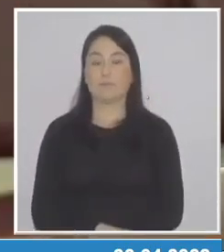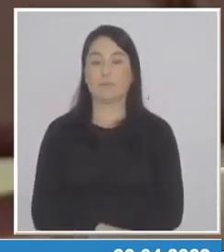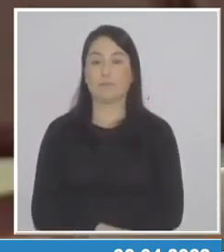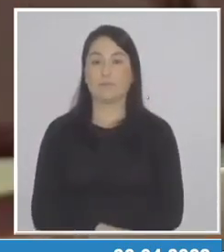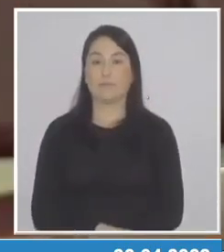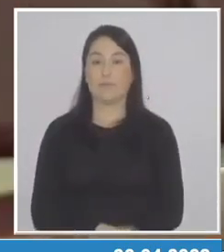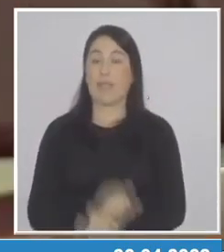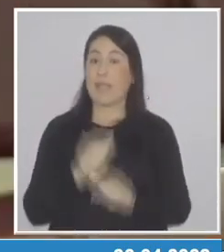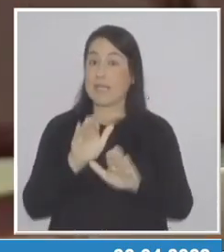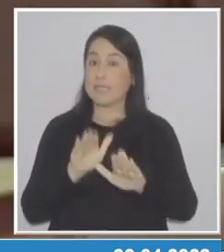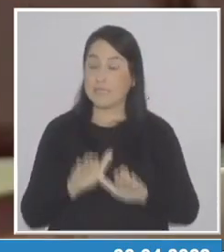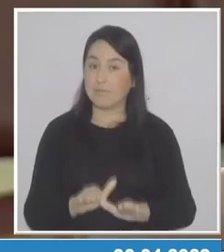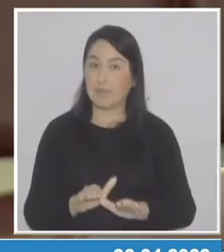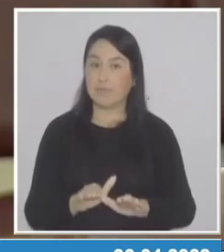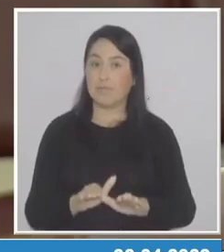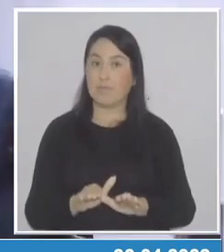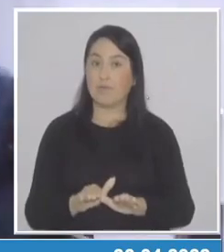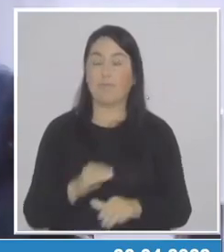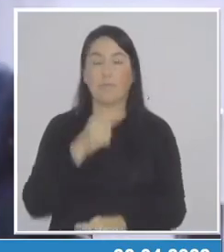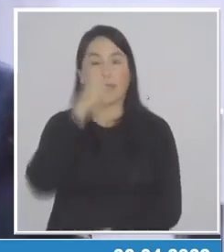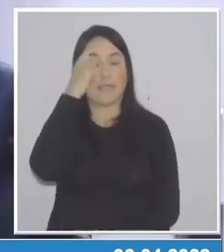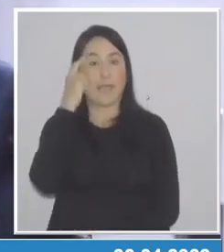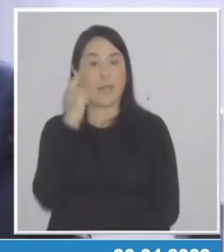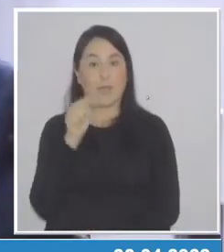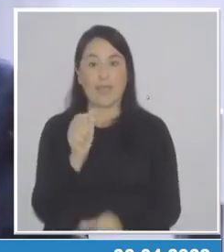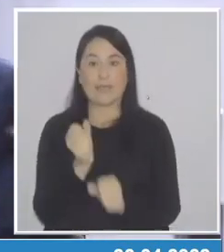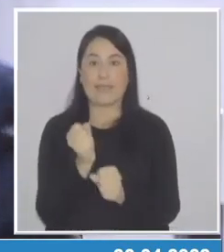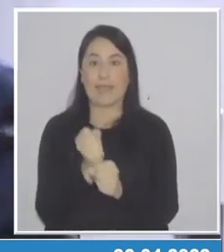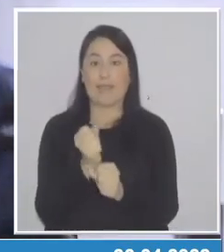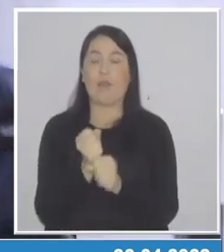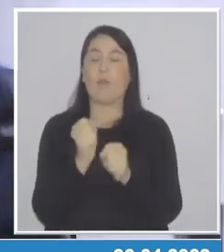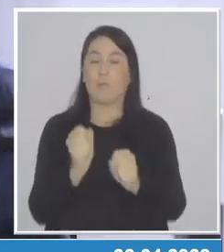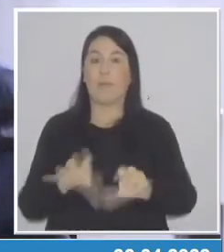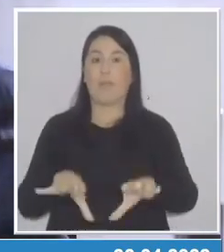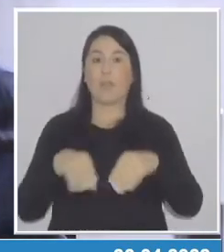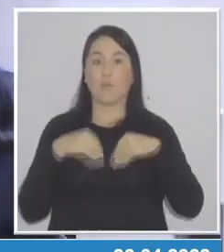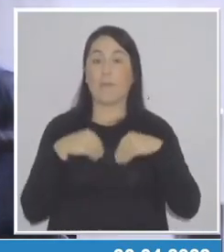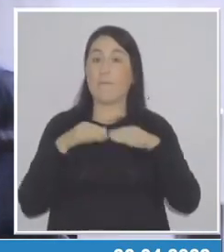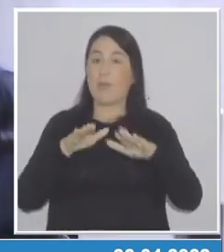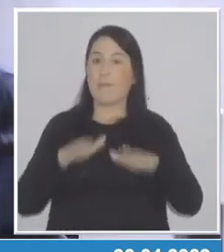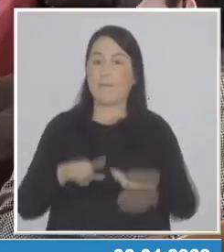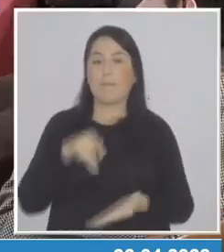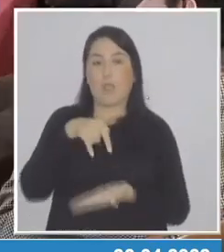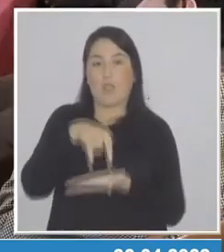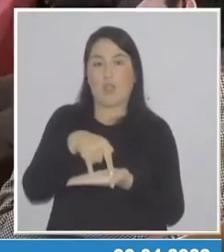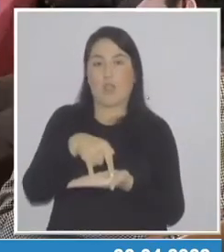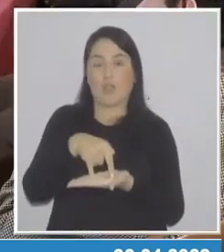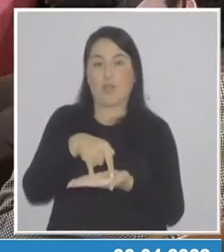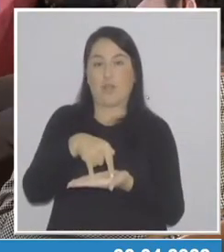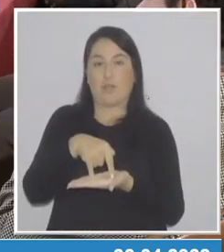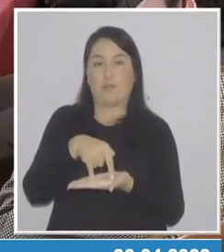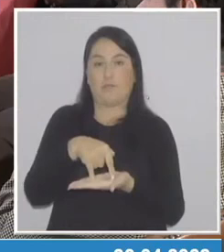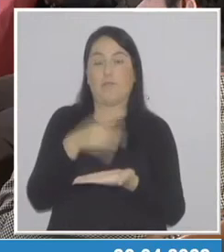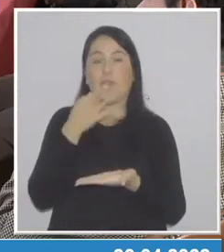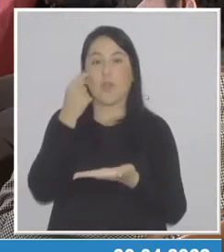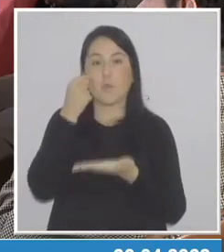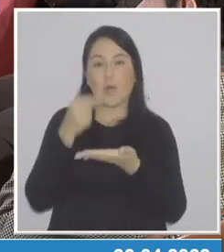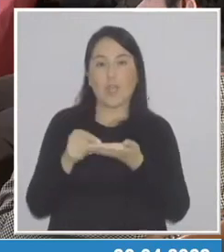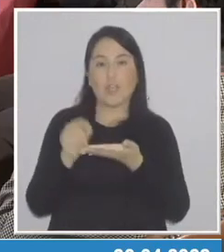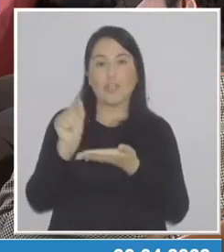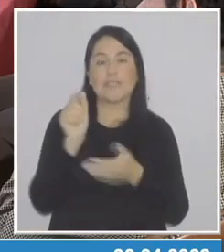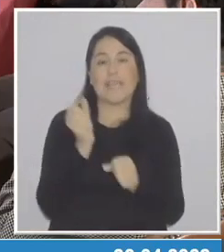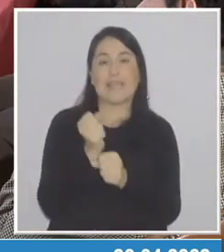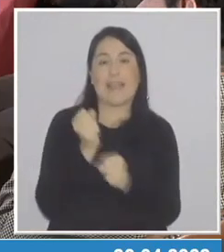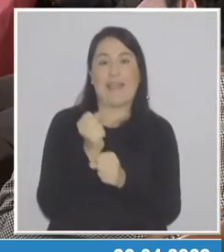Asimismo, estimamos que esta tarea puede ser asumida por la propia Biblioteca del Congreso, dada su reconocida experiencia en el ámbito de la